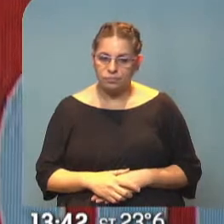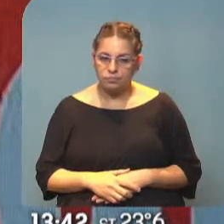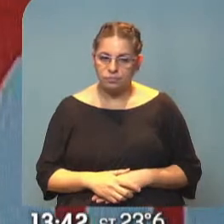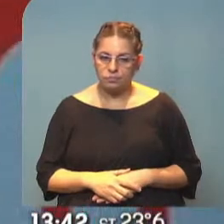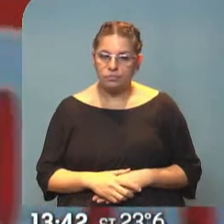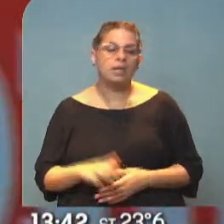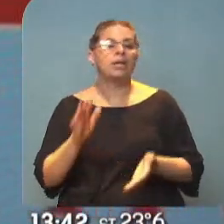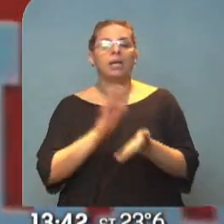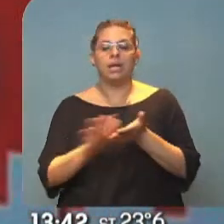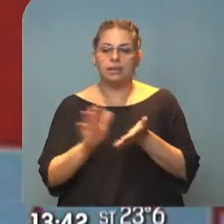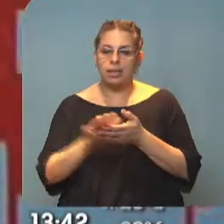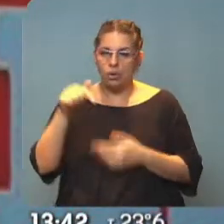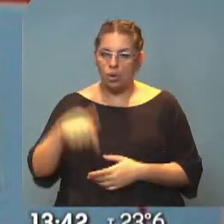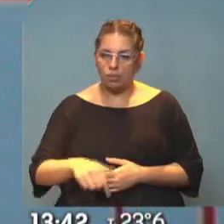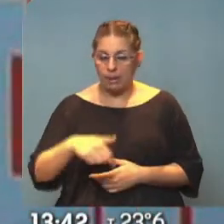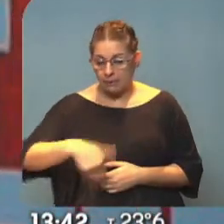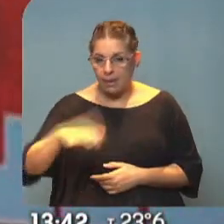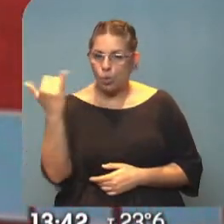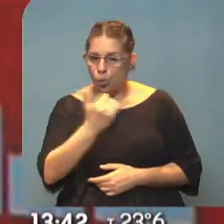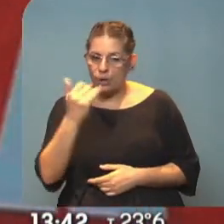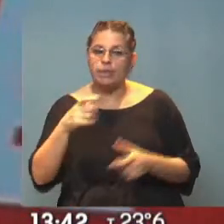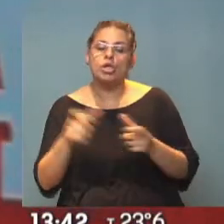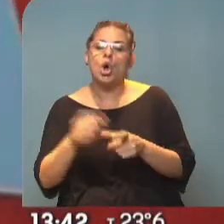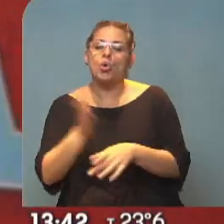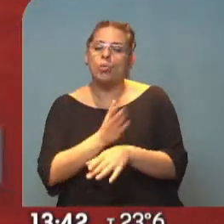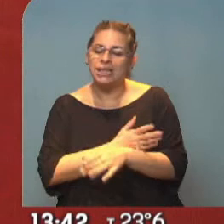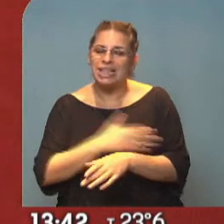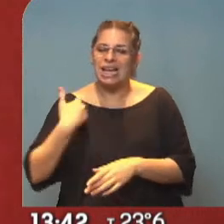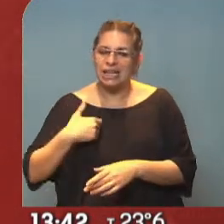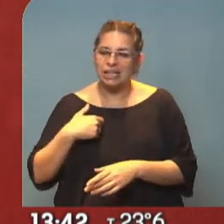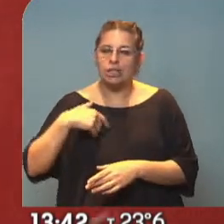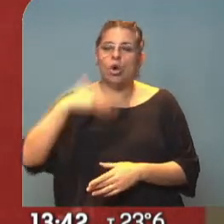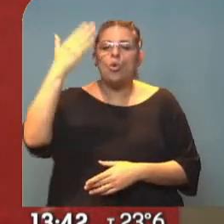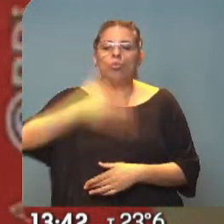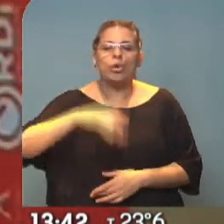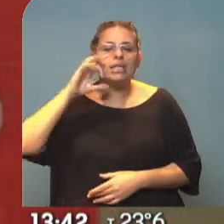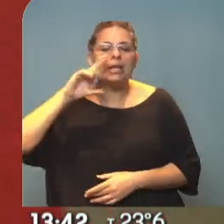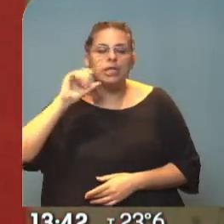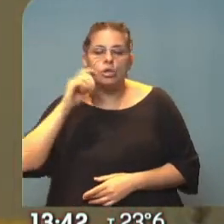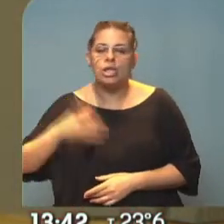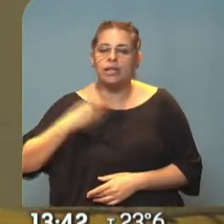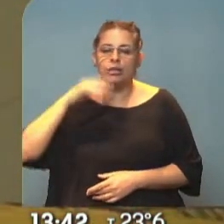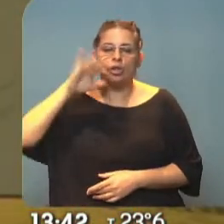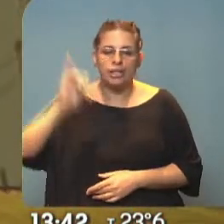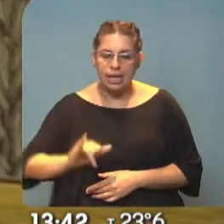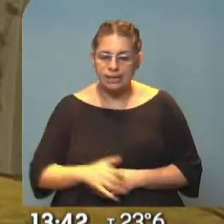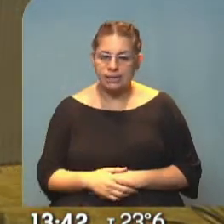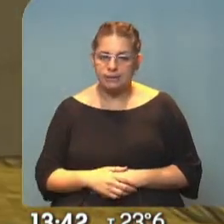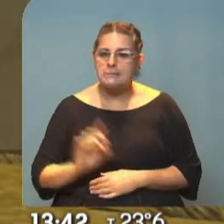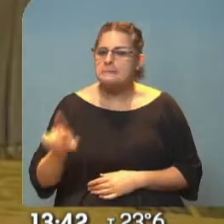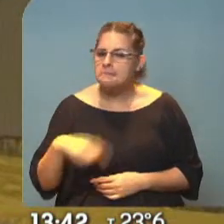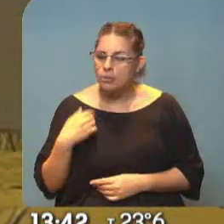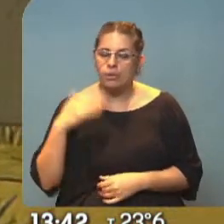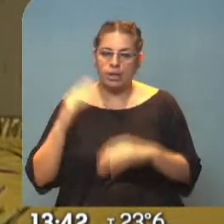Uno de los estrenos programados para este jueves es el documental argentino La Muralla Criolla, del director Sebastián Raúl Díaz, y que tiene que ver con